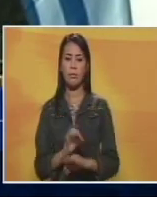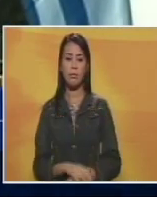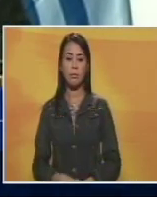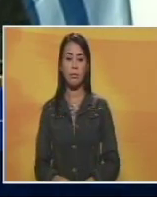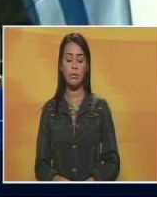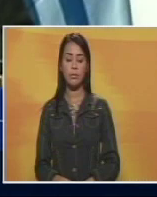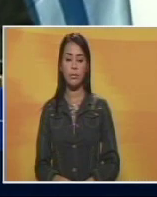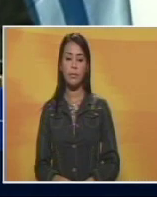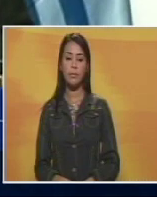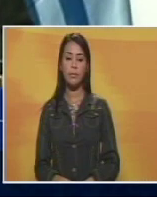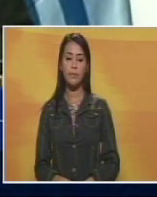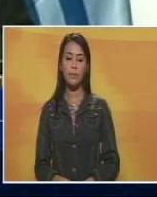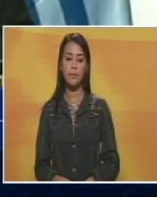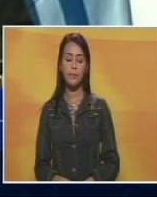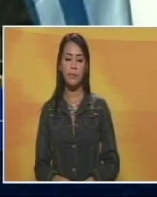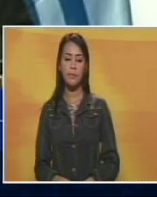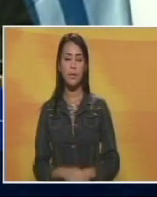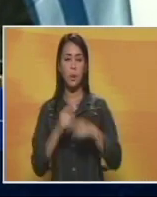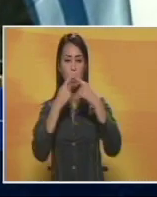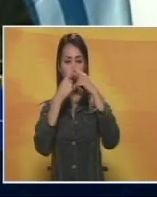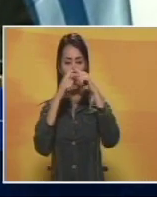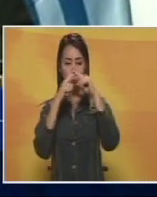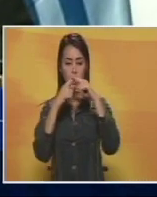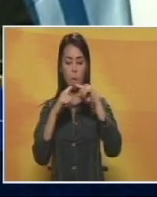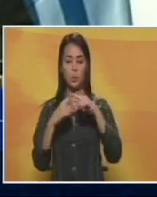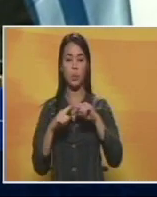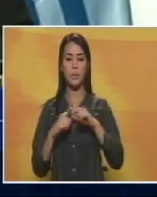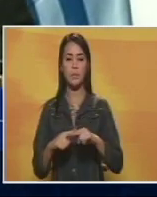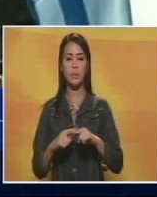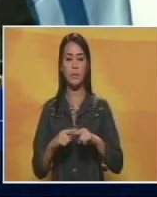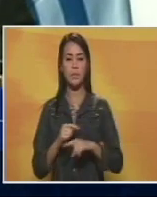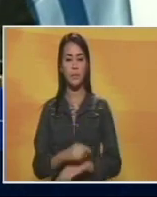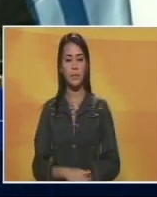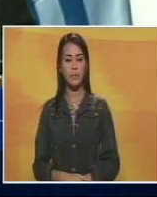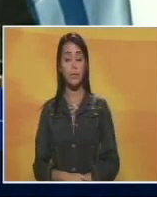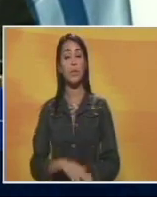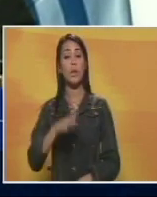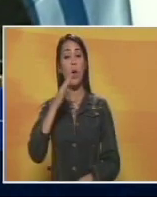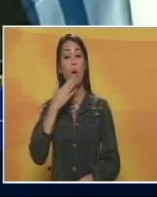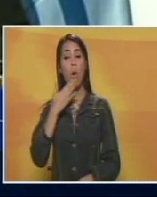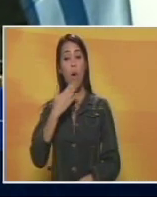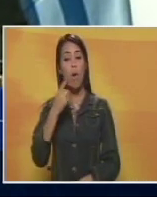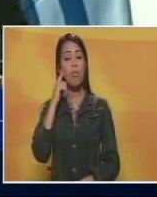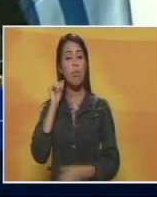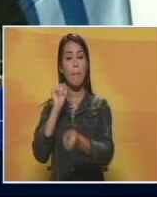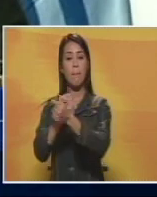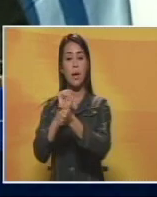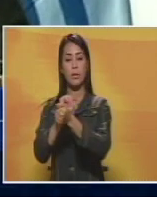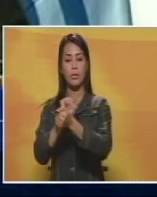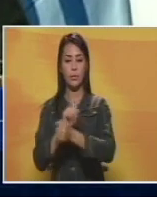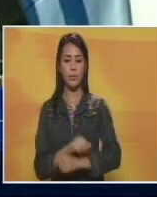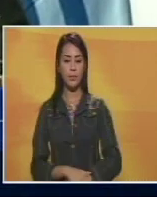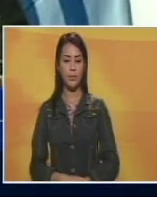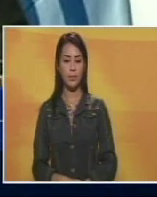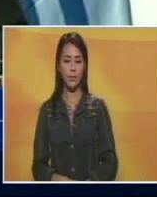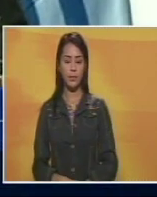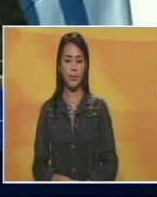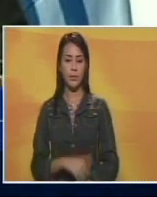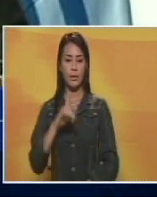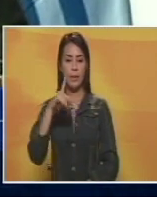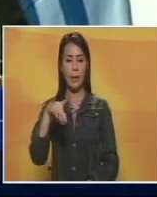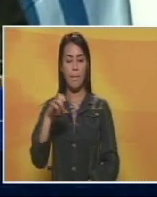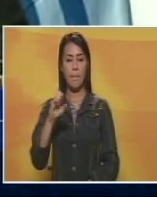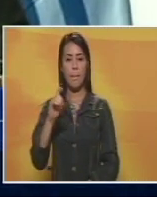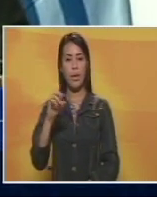dictado y librado, voy a enumerarlas una a una, las siguientes órdenes de aprehensión. Pedro